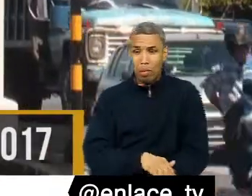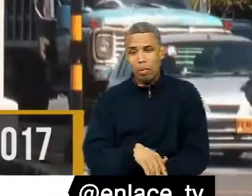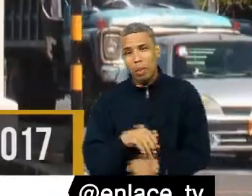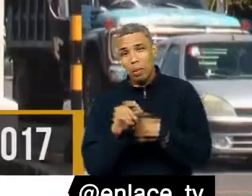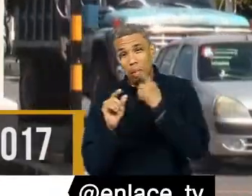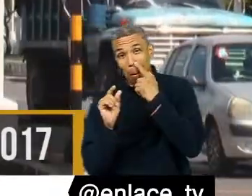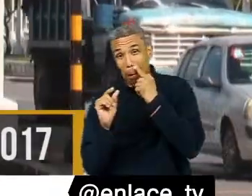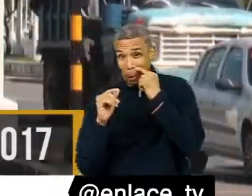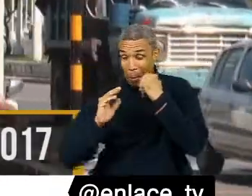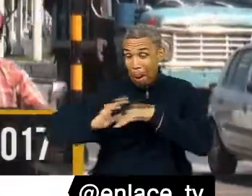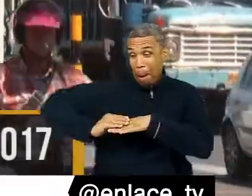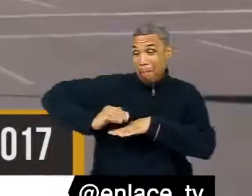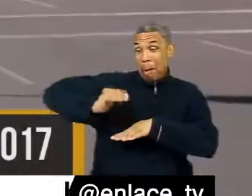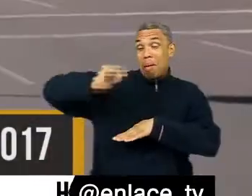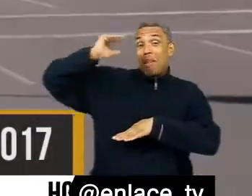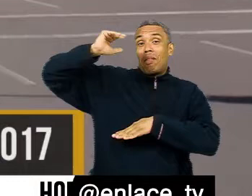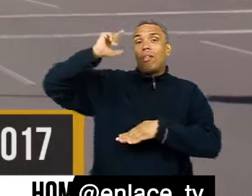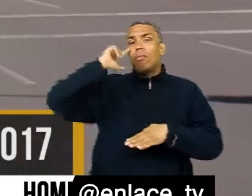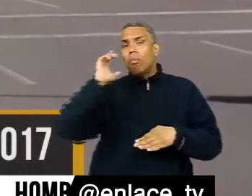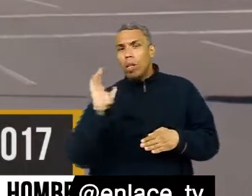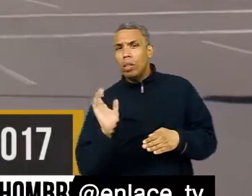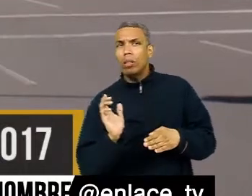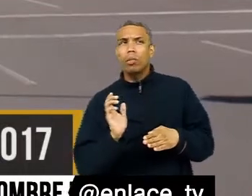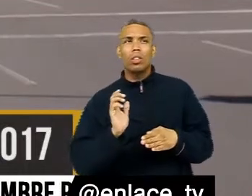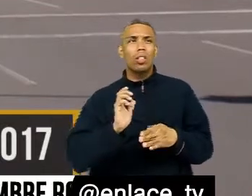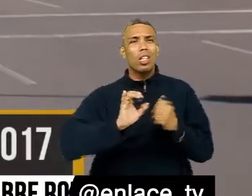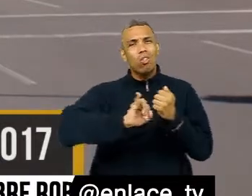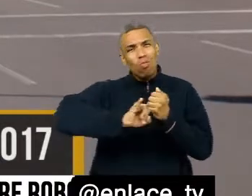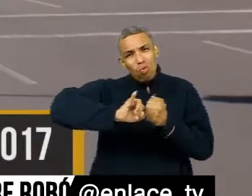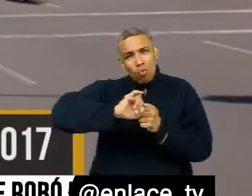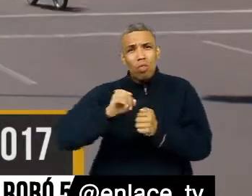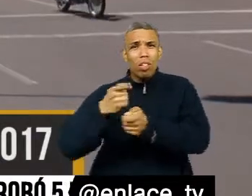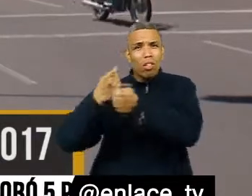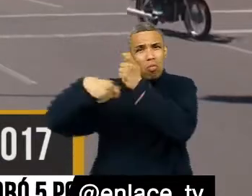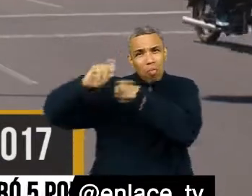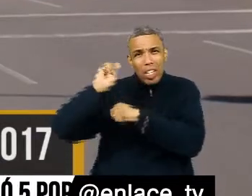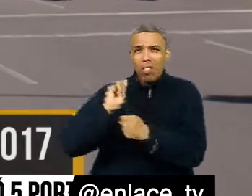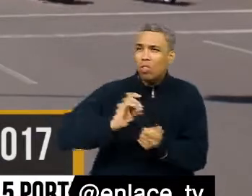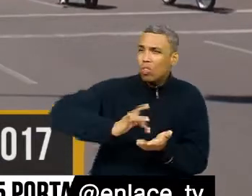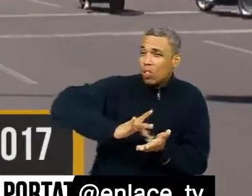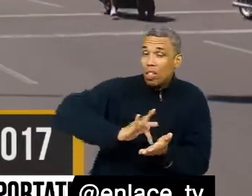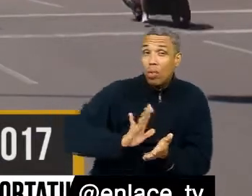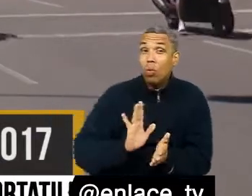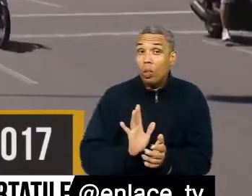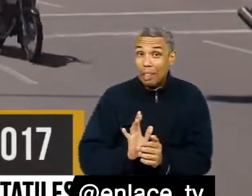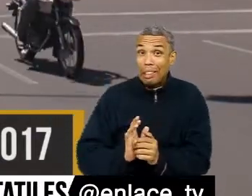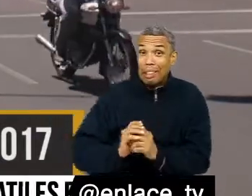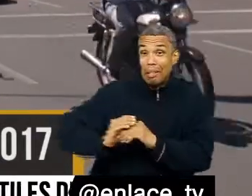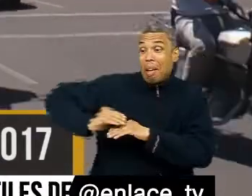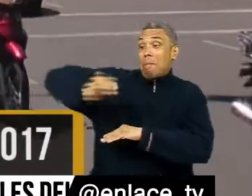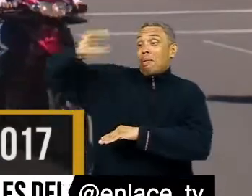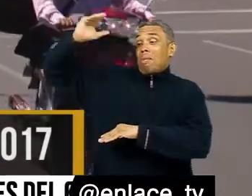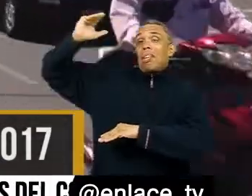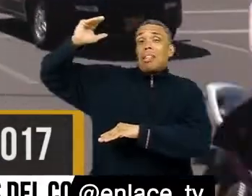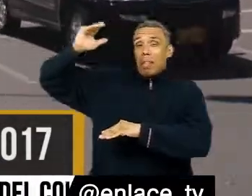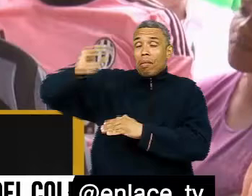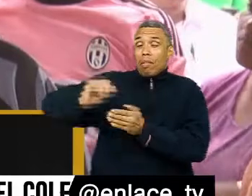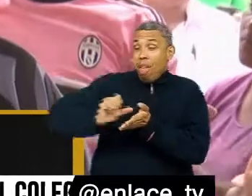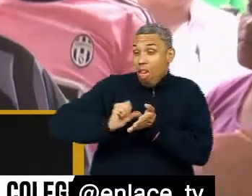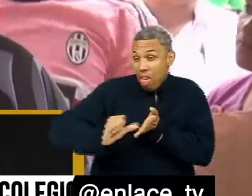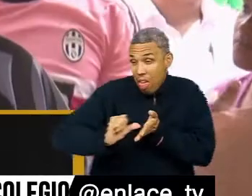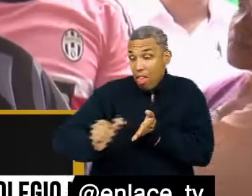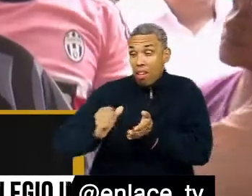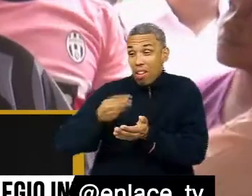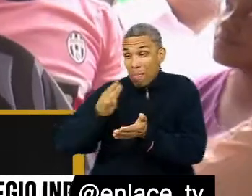en los impuestos de industria y comercio ha sido muy duro y eso nos tiene golpeado el presupuesto. Entonces ya le estaremos presentando las